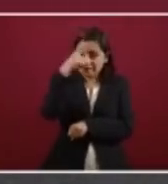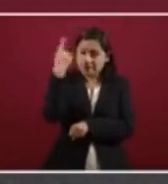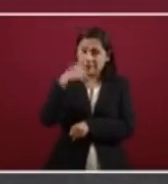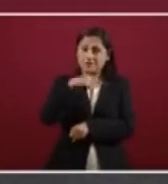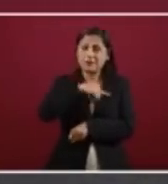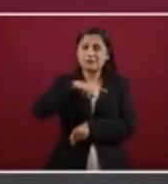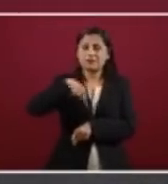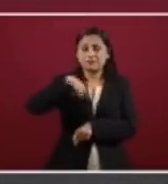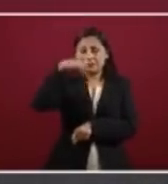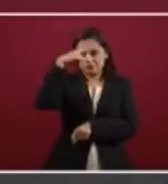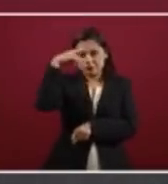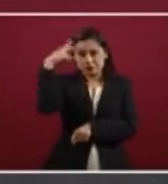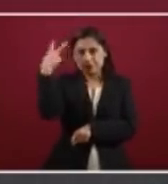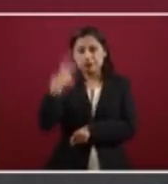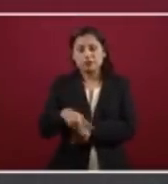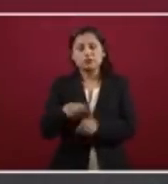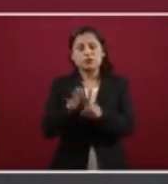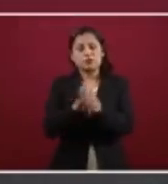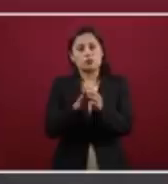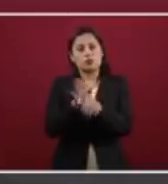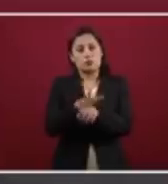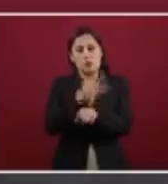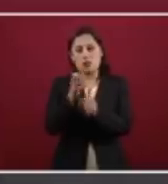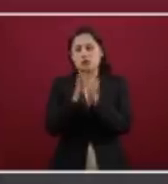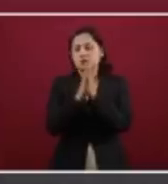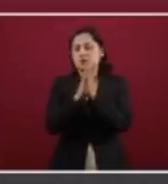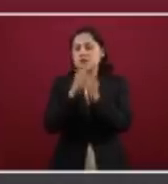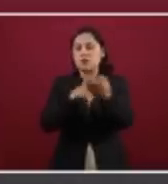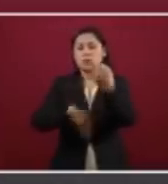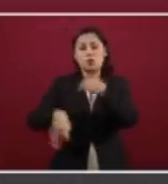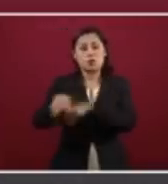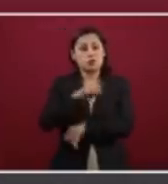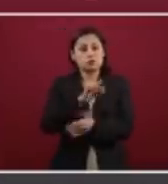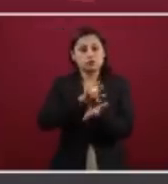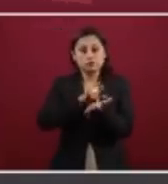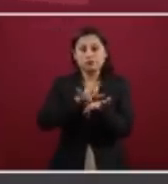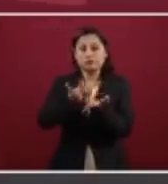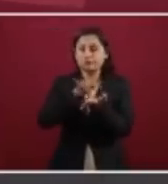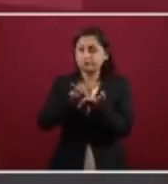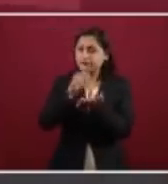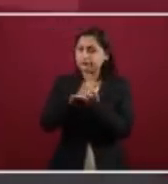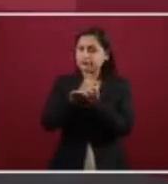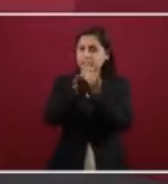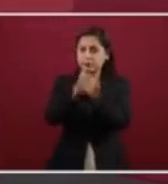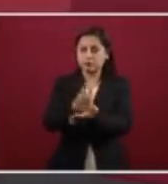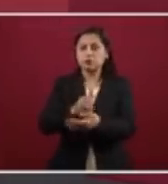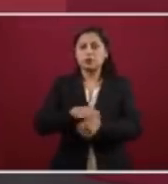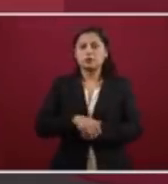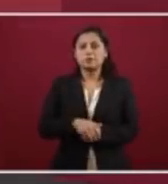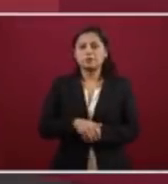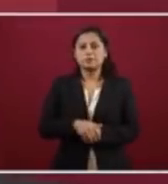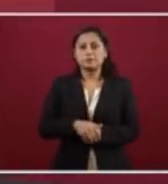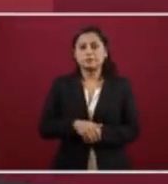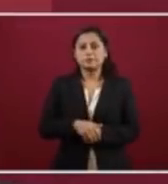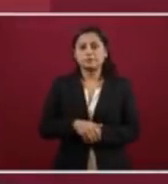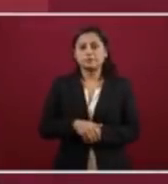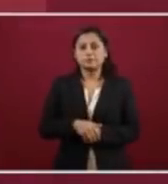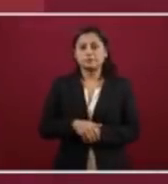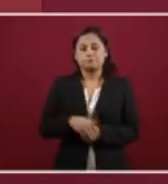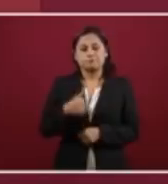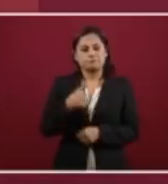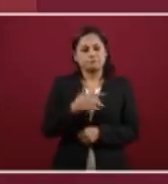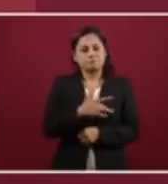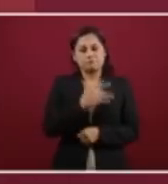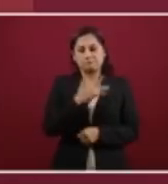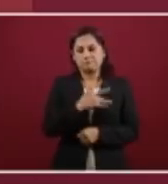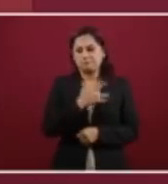todos participemos y que todos ayudemos. yo estoy seguro que